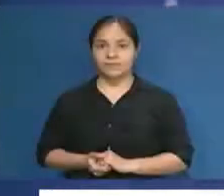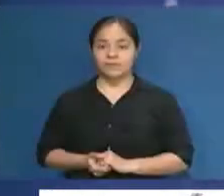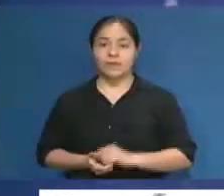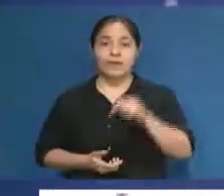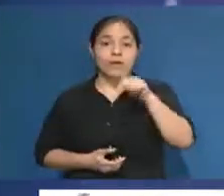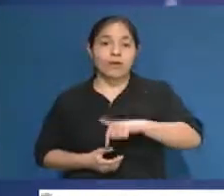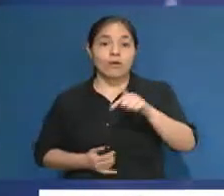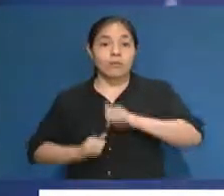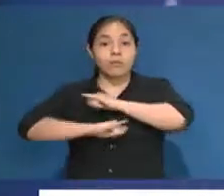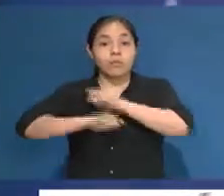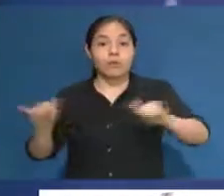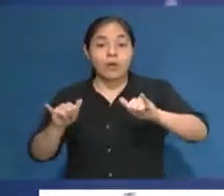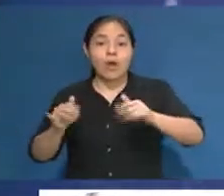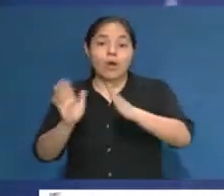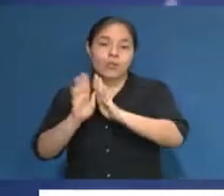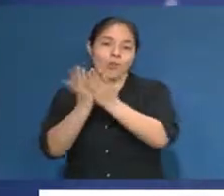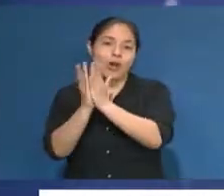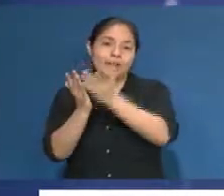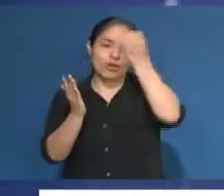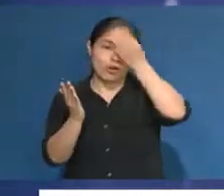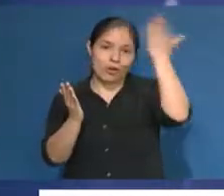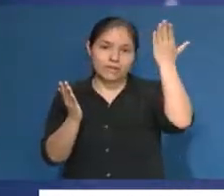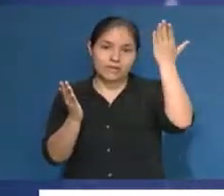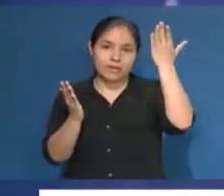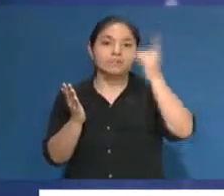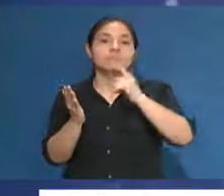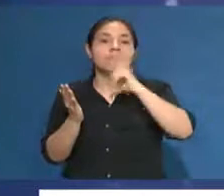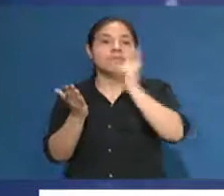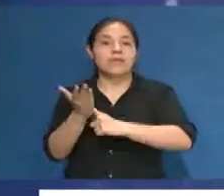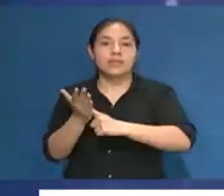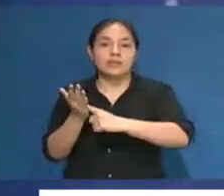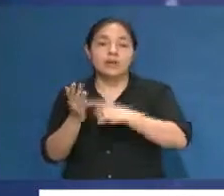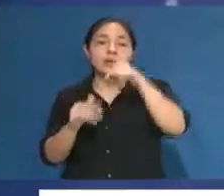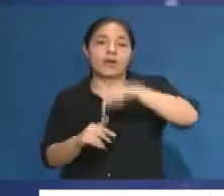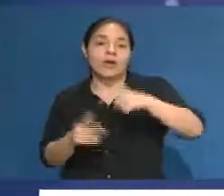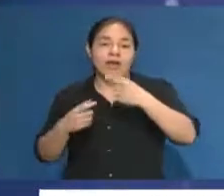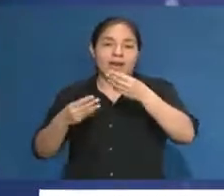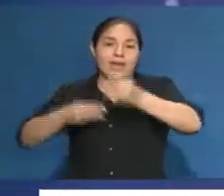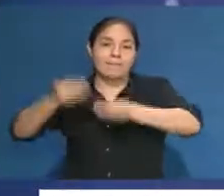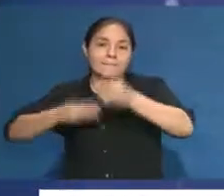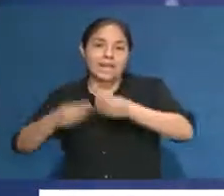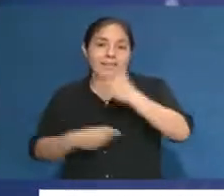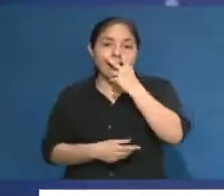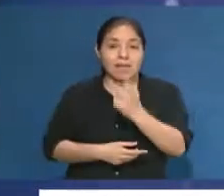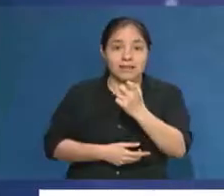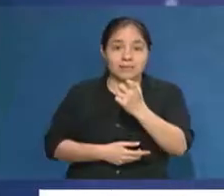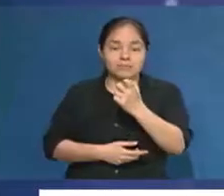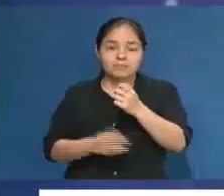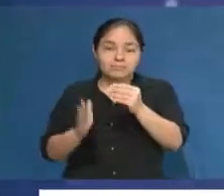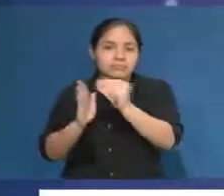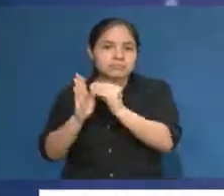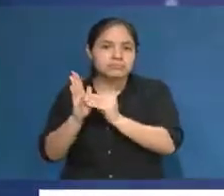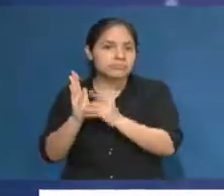Bueno, hoy salieron publicados en el Boletín Oficial unas resoluciones de la Secretaría de Energía de la Nación que hablan sobre recortes